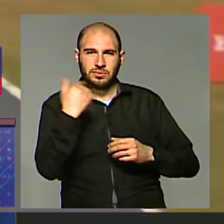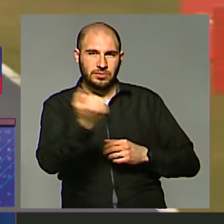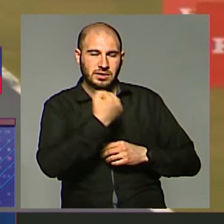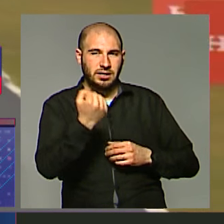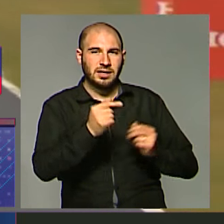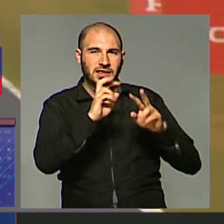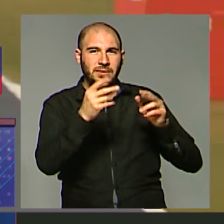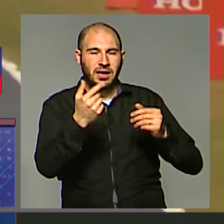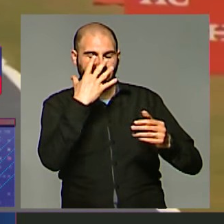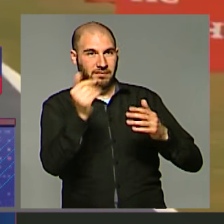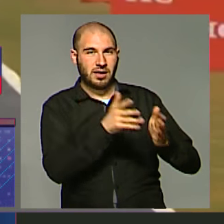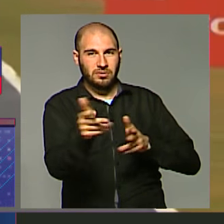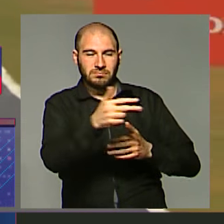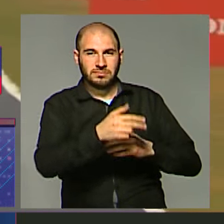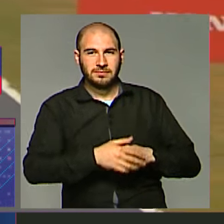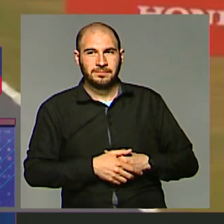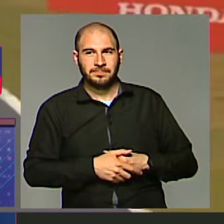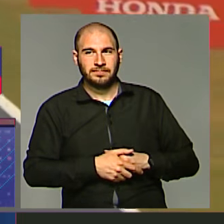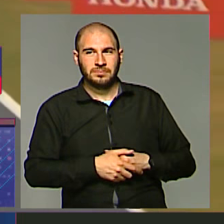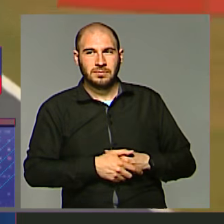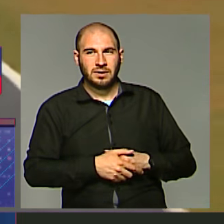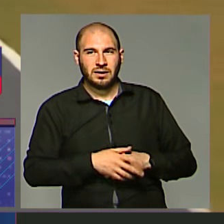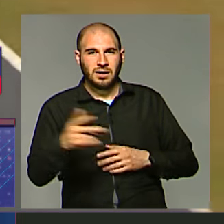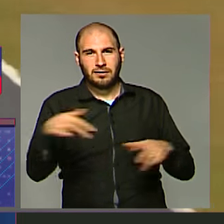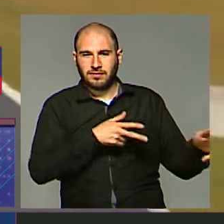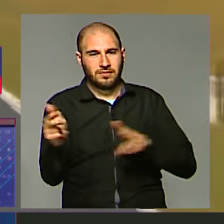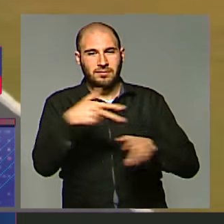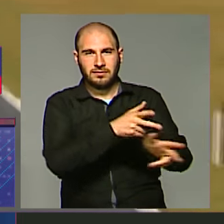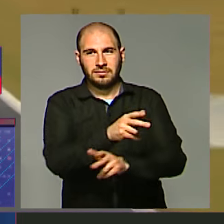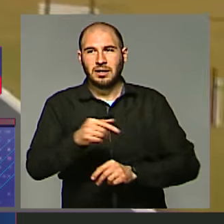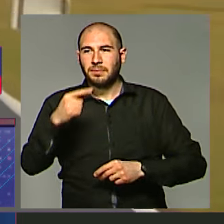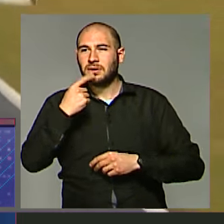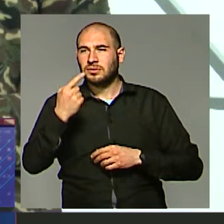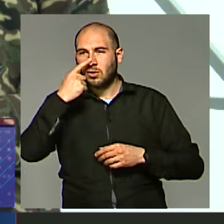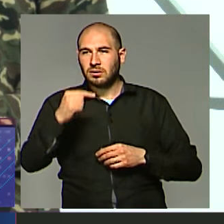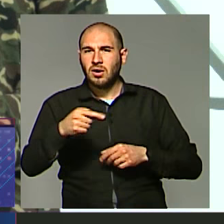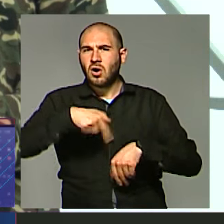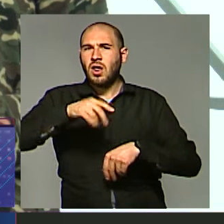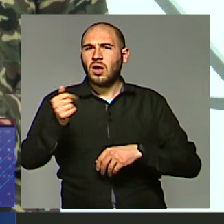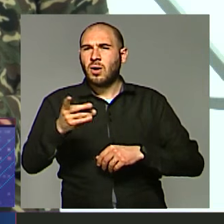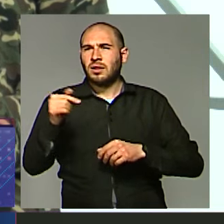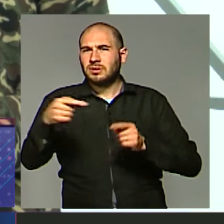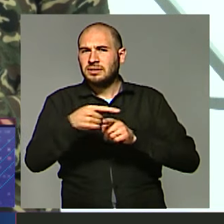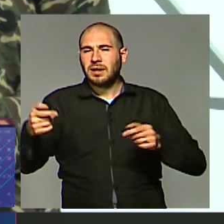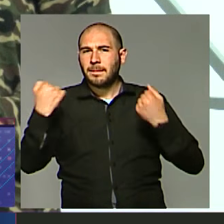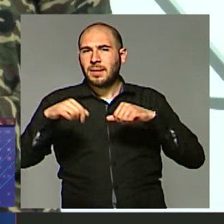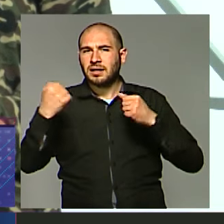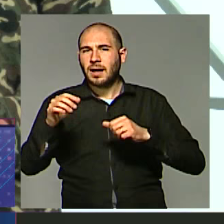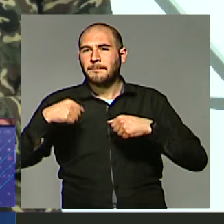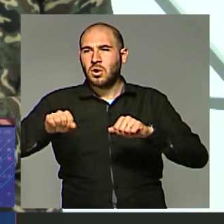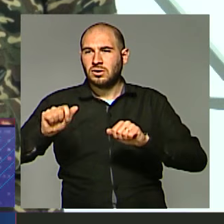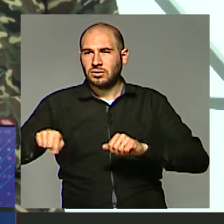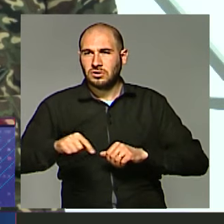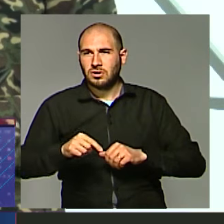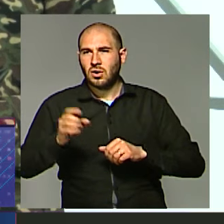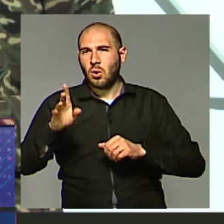el tema de los reflejos, van a venir por todos lados. Bueno, una última pregunta. ¿Cuántas horas le dedicas en la semana al entrenamiento en la moto?